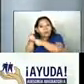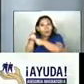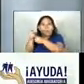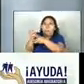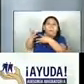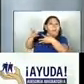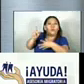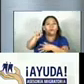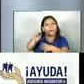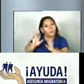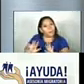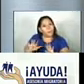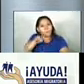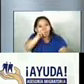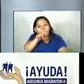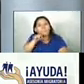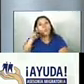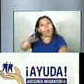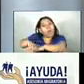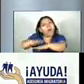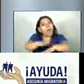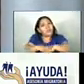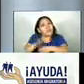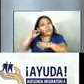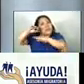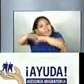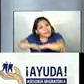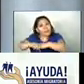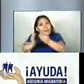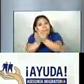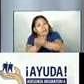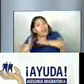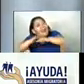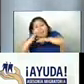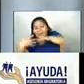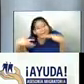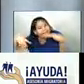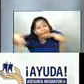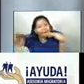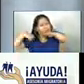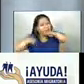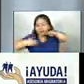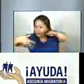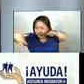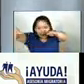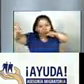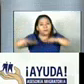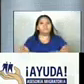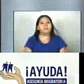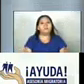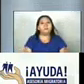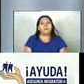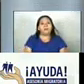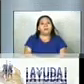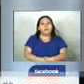soltar. No se vayan a soltar, no se vayan a soltar, ahí déjalo que se vaya, deja el chaleco,